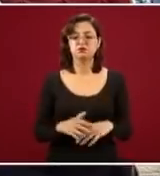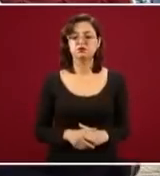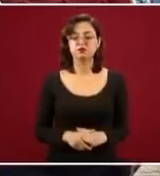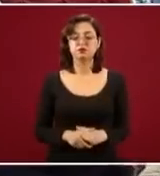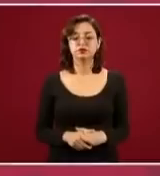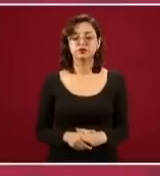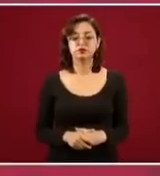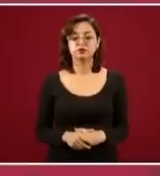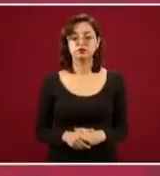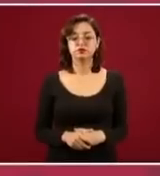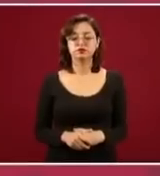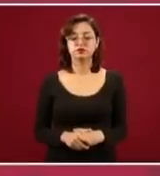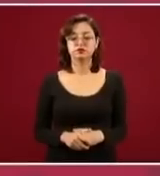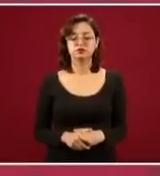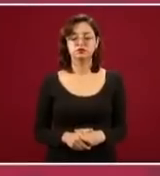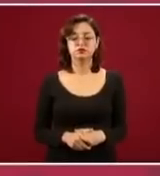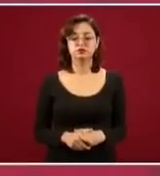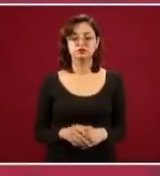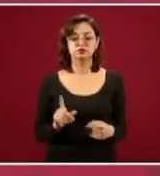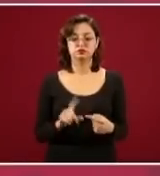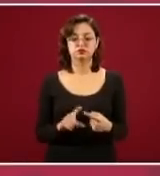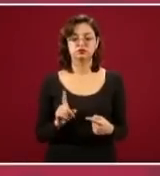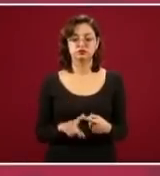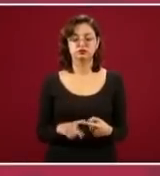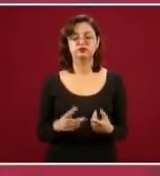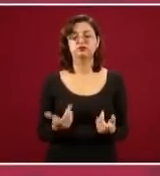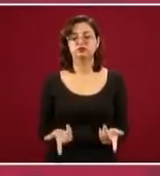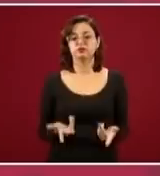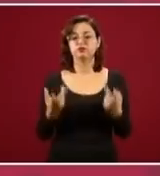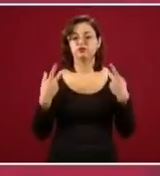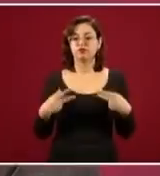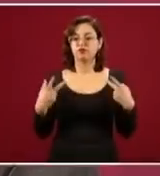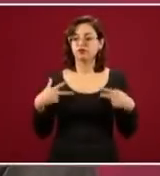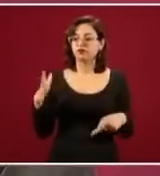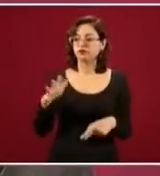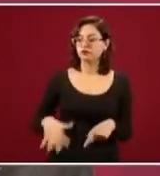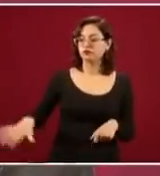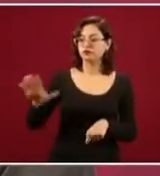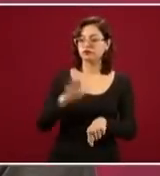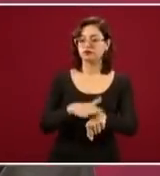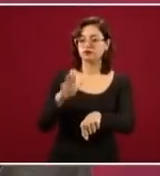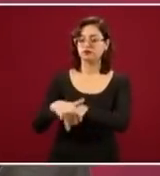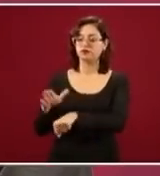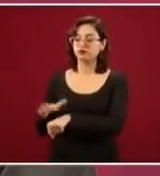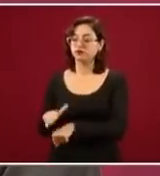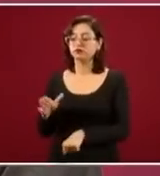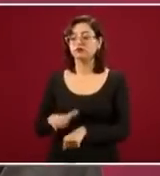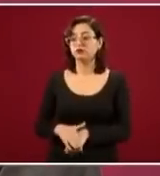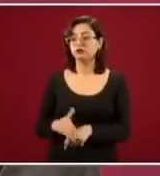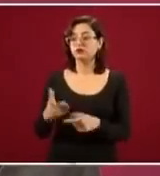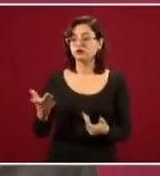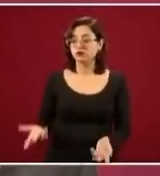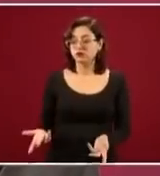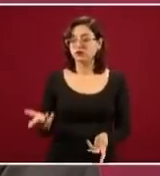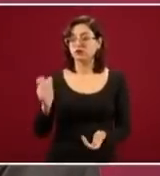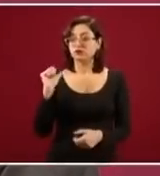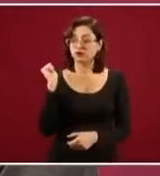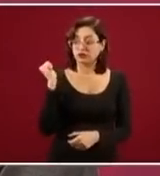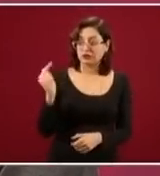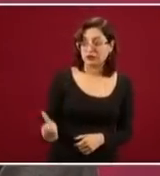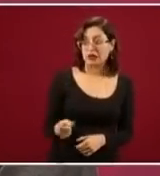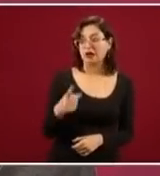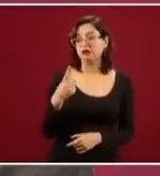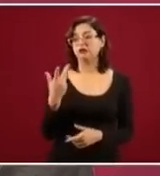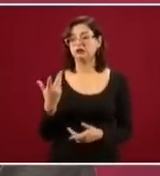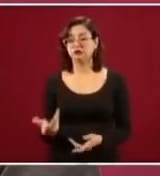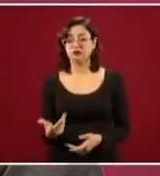de manera práctica, seguimos invitando a la población a que directamente nos denuncie cualquier preocupación que tenga